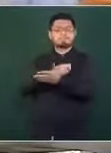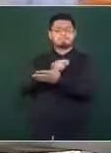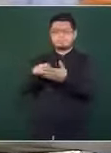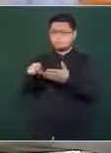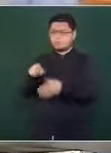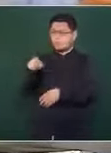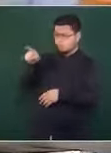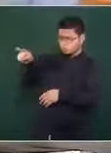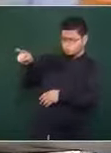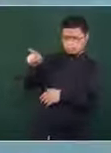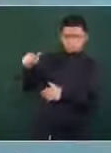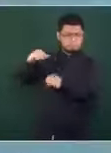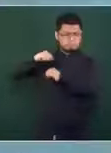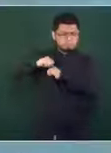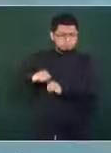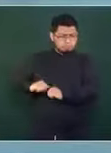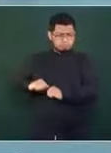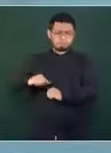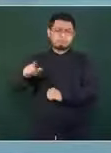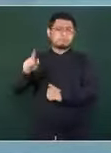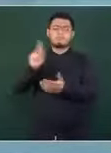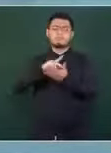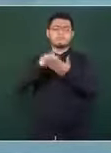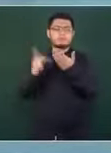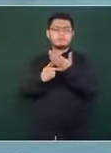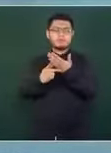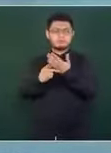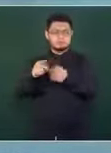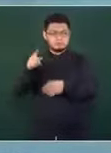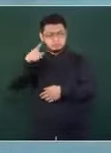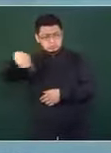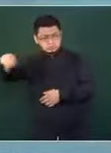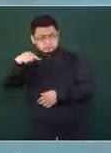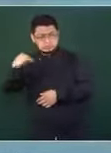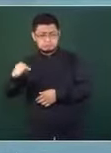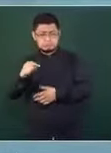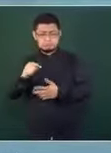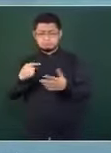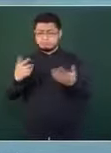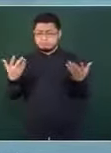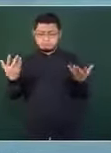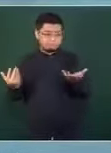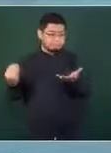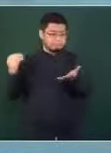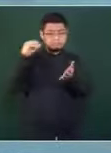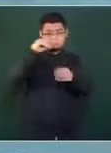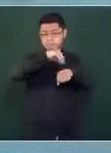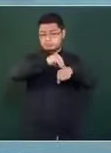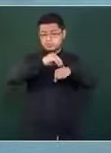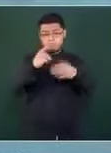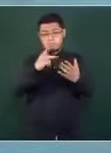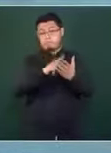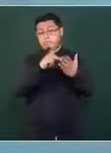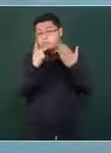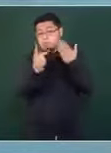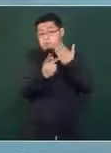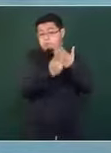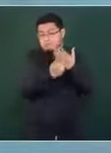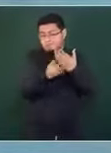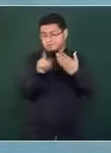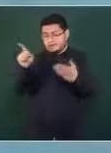qué propondría o en qué consistiría esta reforma? ¿O si hay alguna manera de que usted presentara una propuesta como tal a